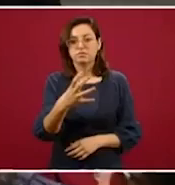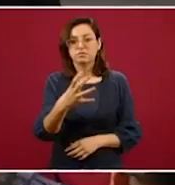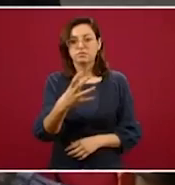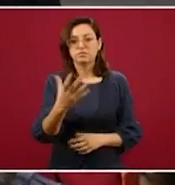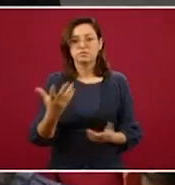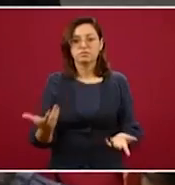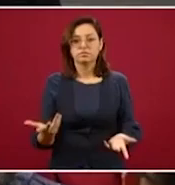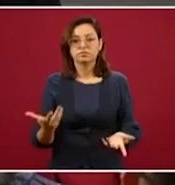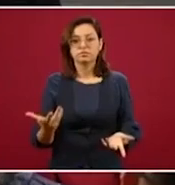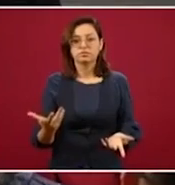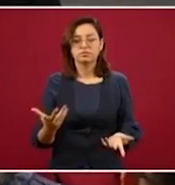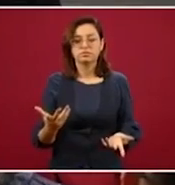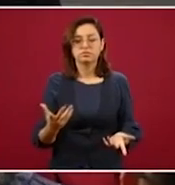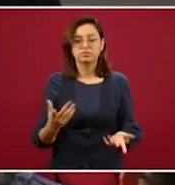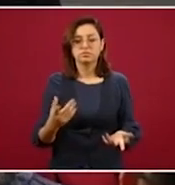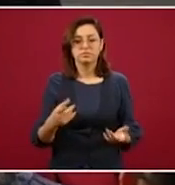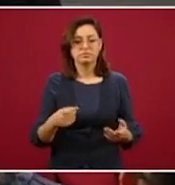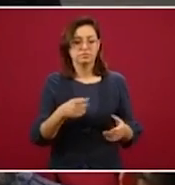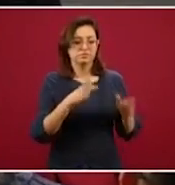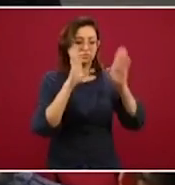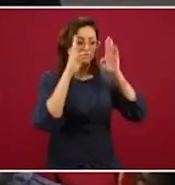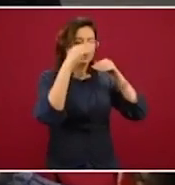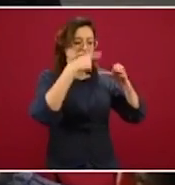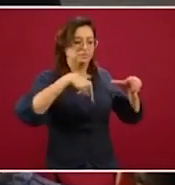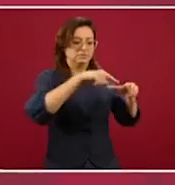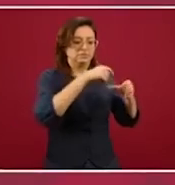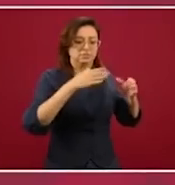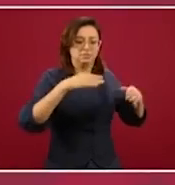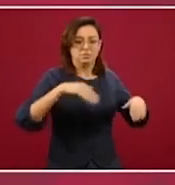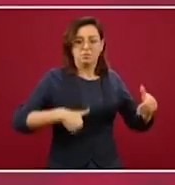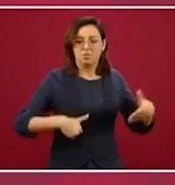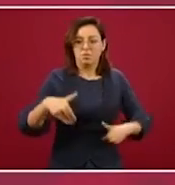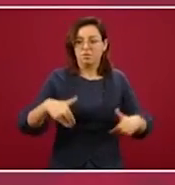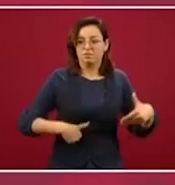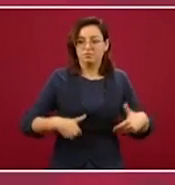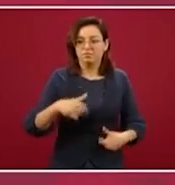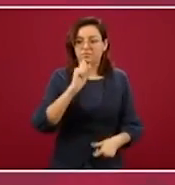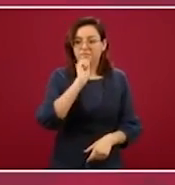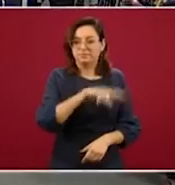hasta les molesta a los conservadores. Ya ahora con la